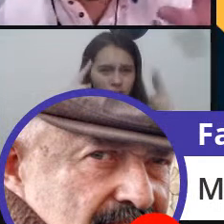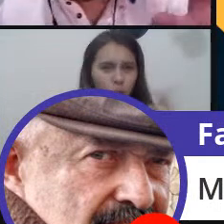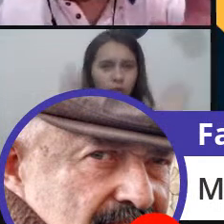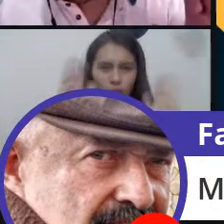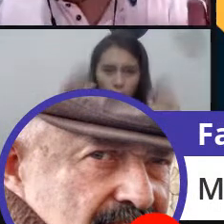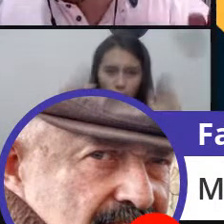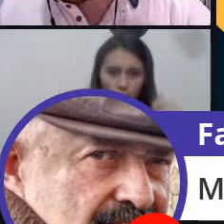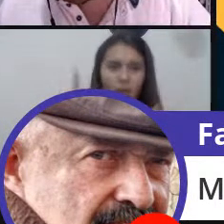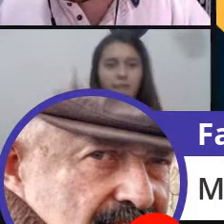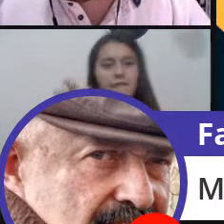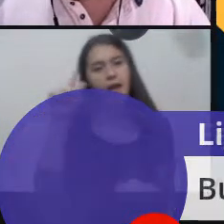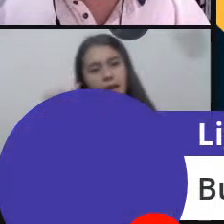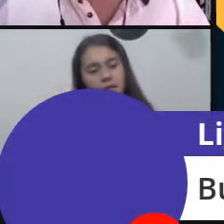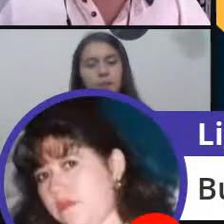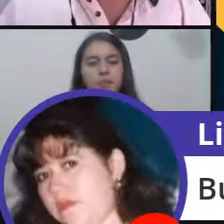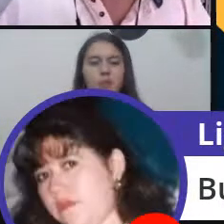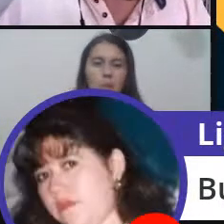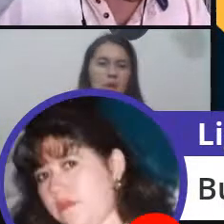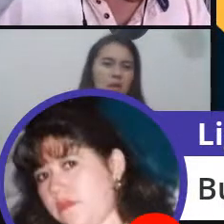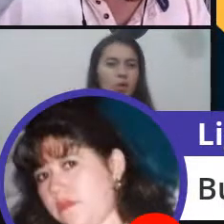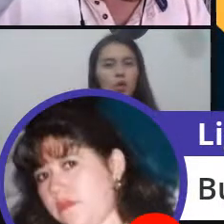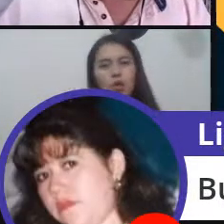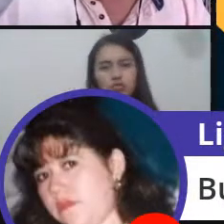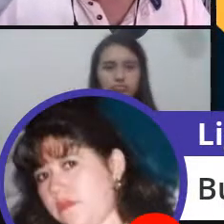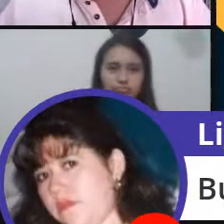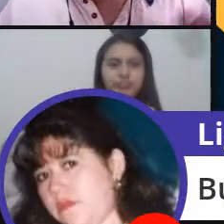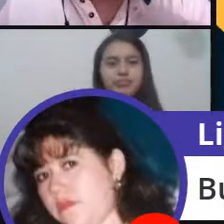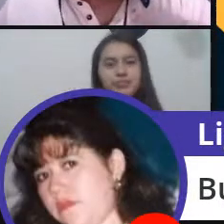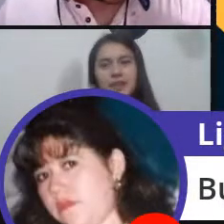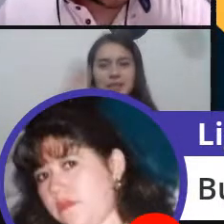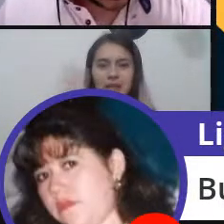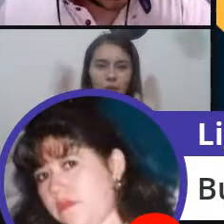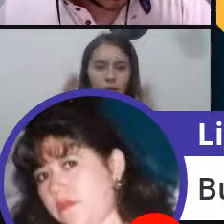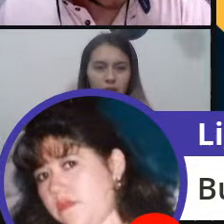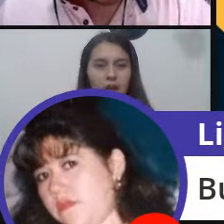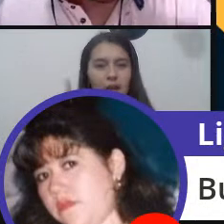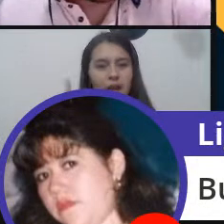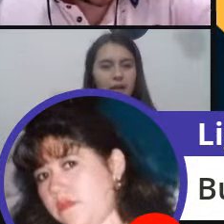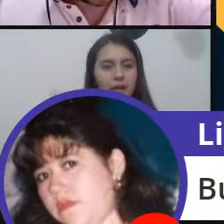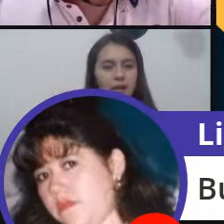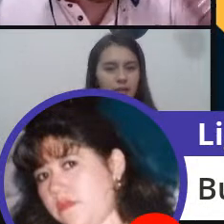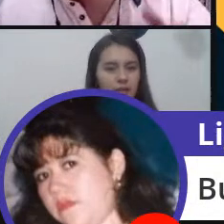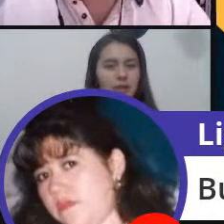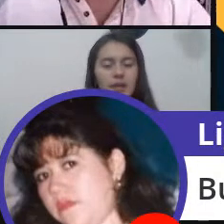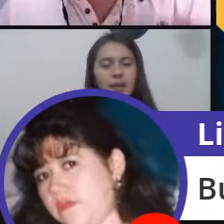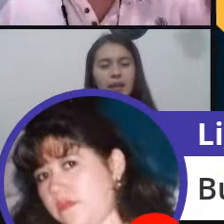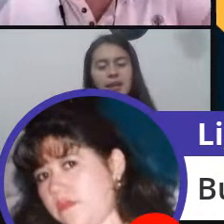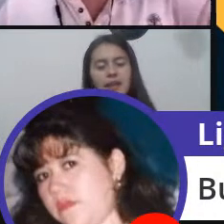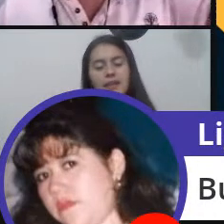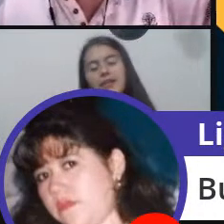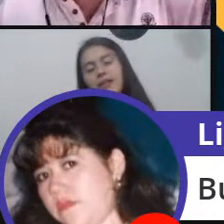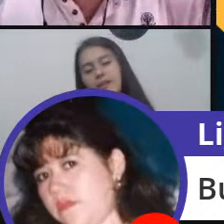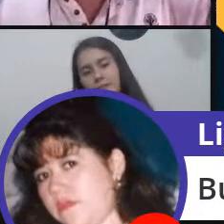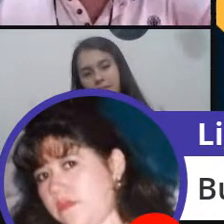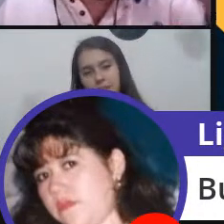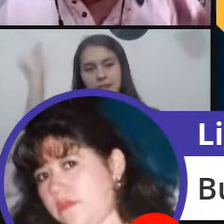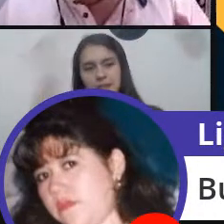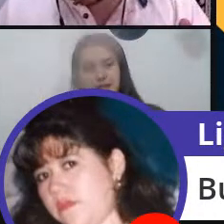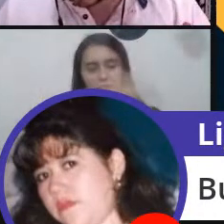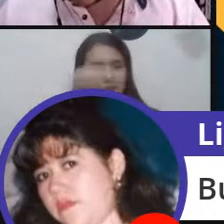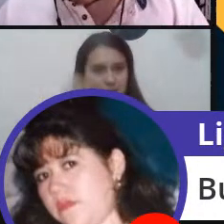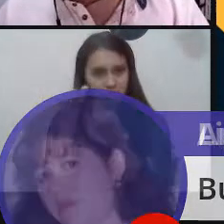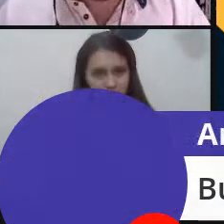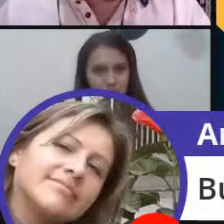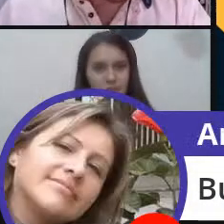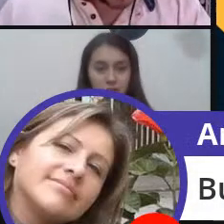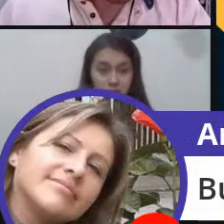maestro Fabio Ernesto, para que pueda saludar a la ingeniera Ligia Lozano en el Día de la Ingeniera. Feliz Día, ingeniera. Un abrazo para usted. Para que uno